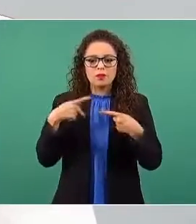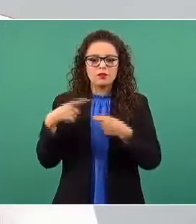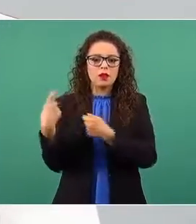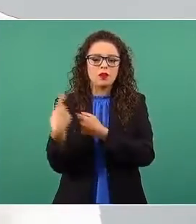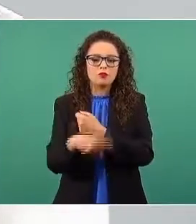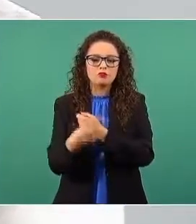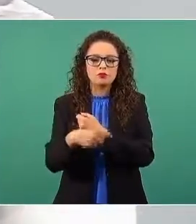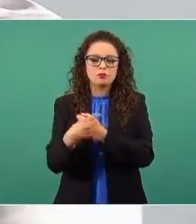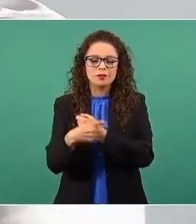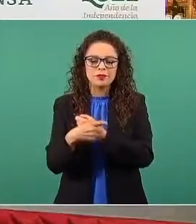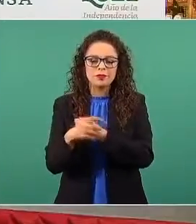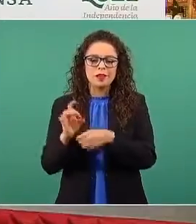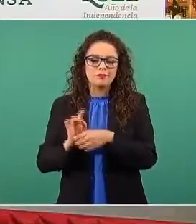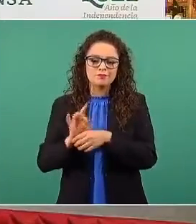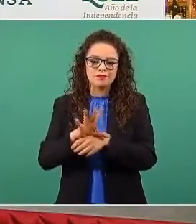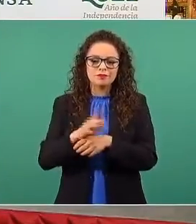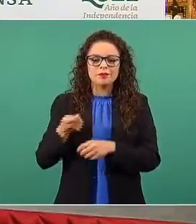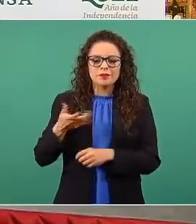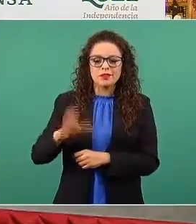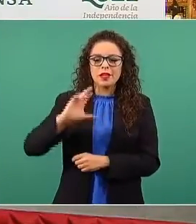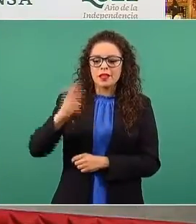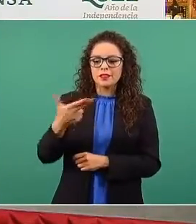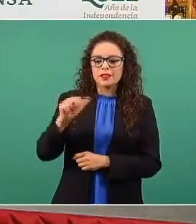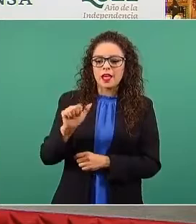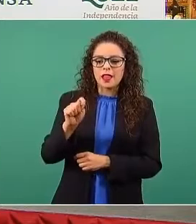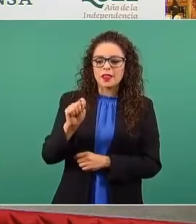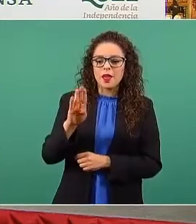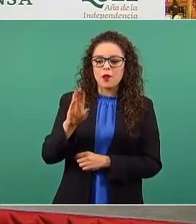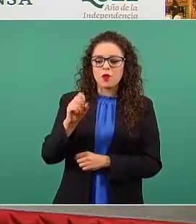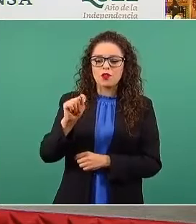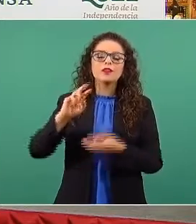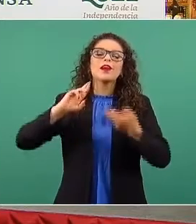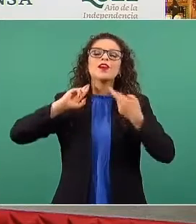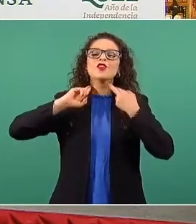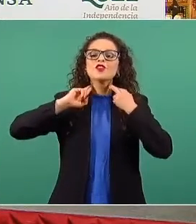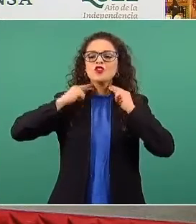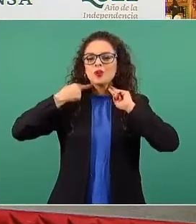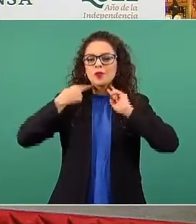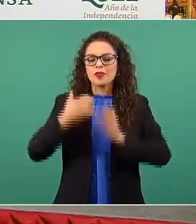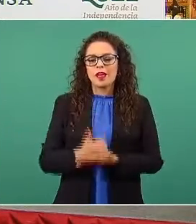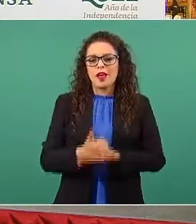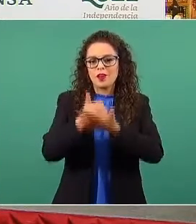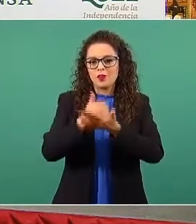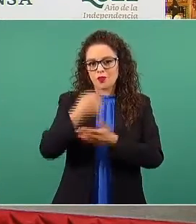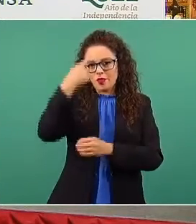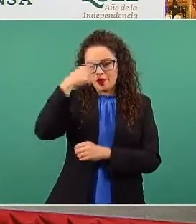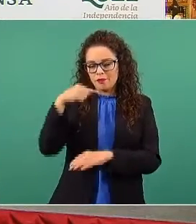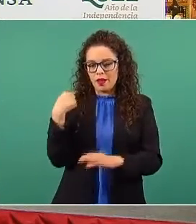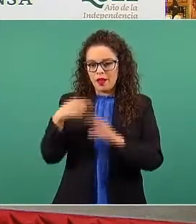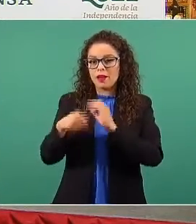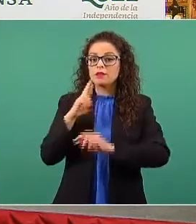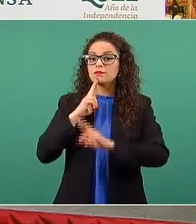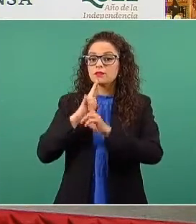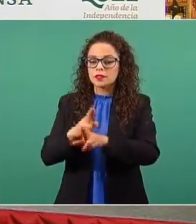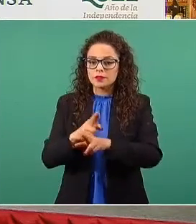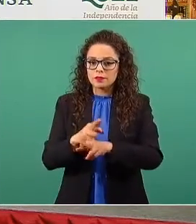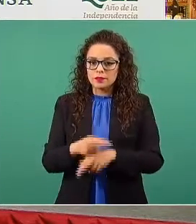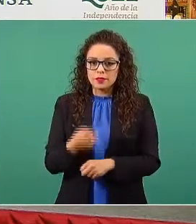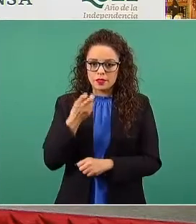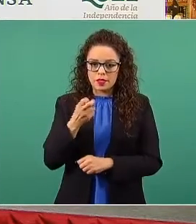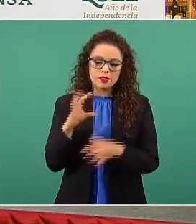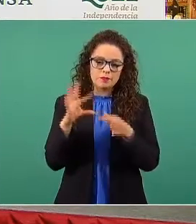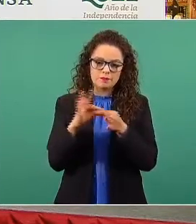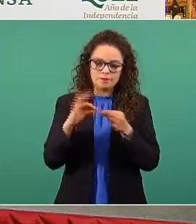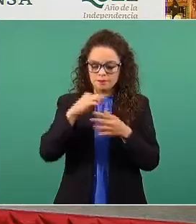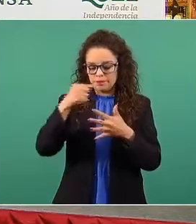automatizado, normalmente llamado chatbot, ¿no? Robot de chat, y recibirá las